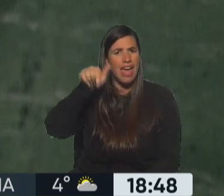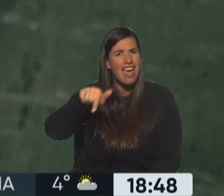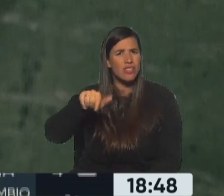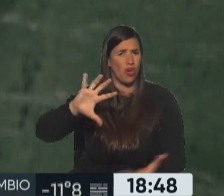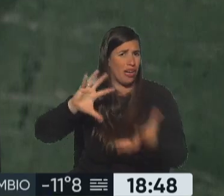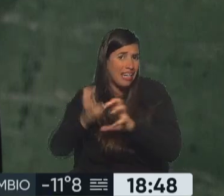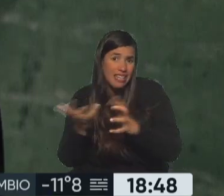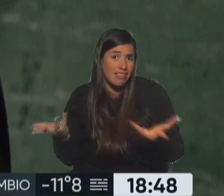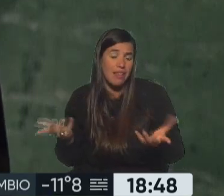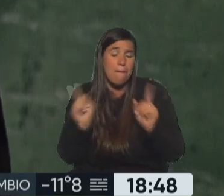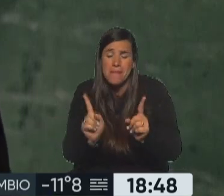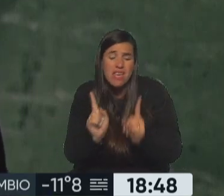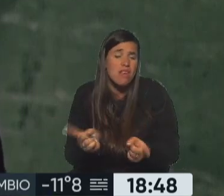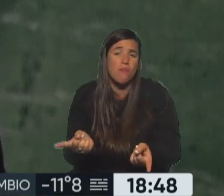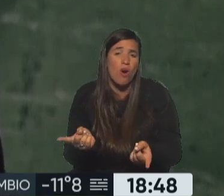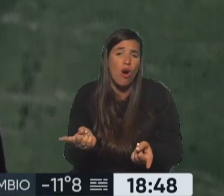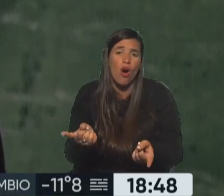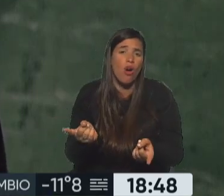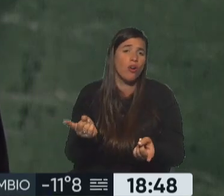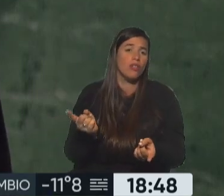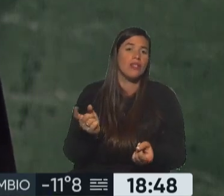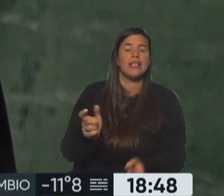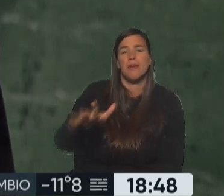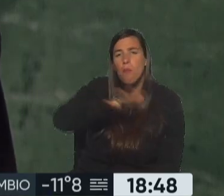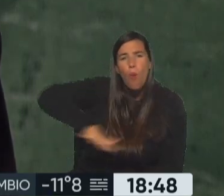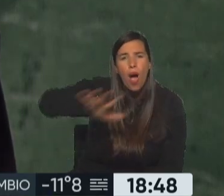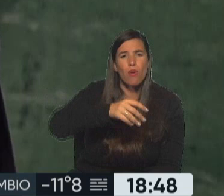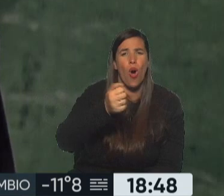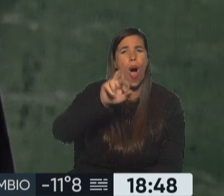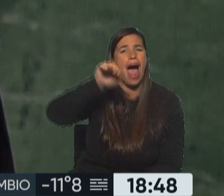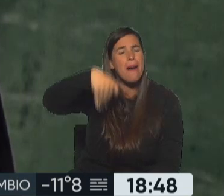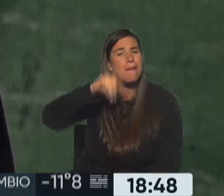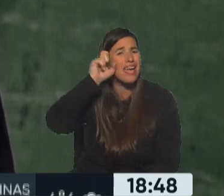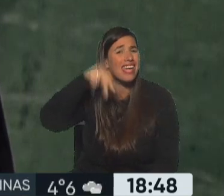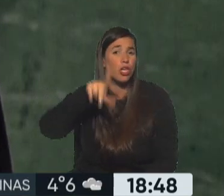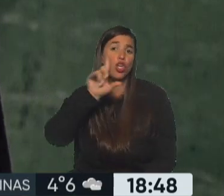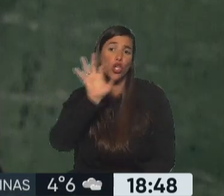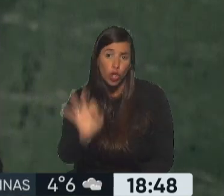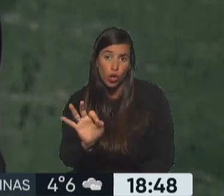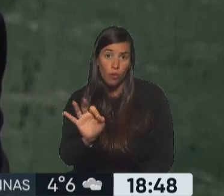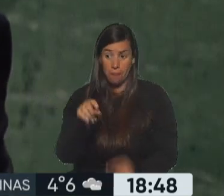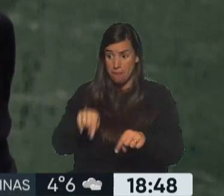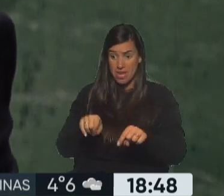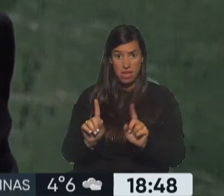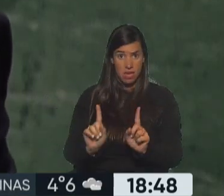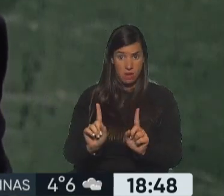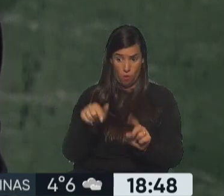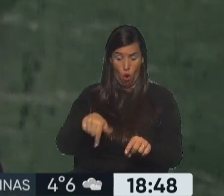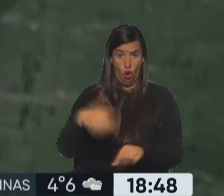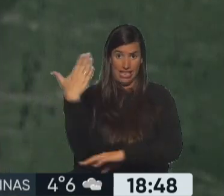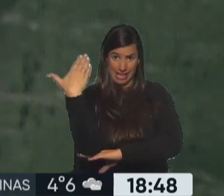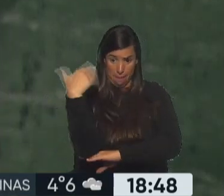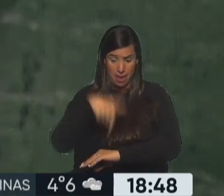castiga nuevamente a parte del pueblo armenio. Precisamente hoy, mientras esta asamblea se